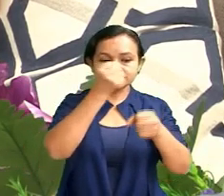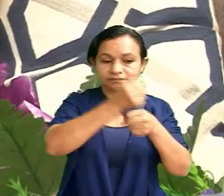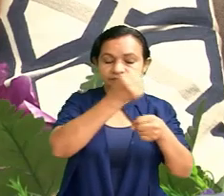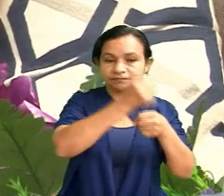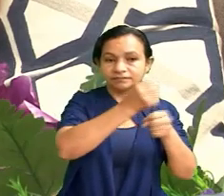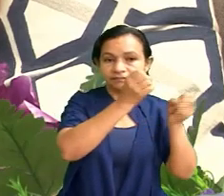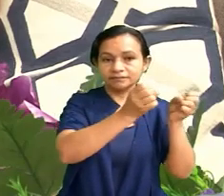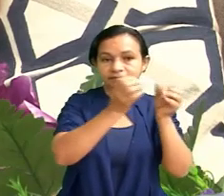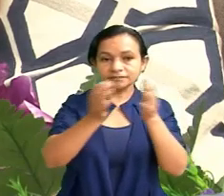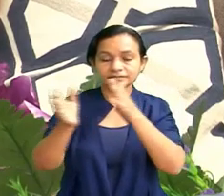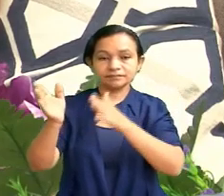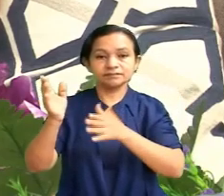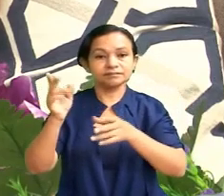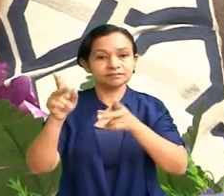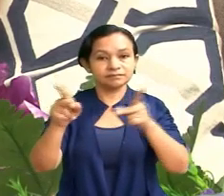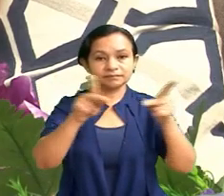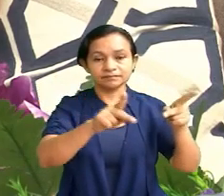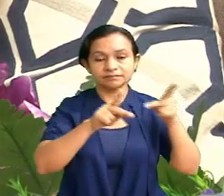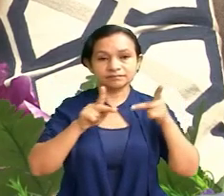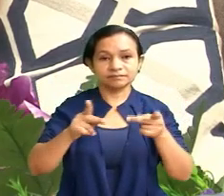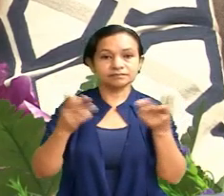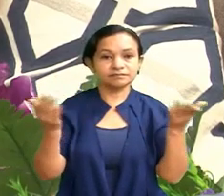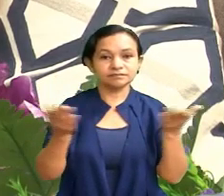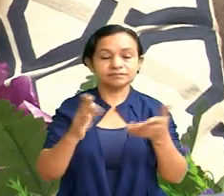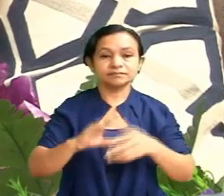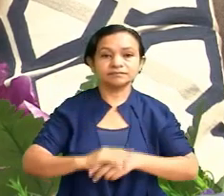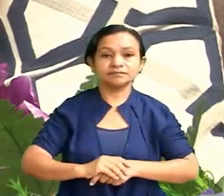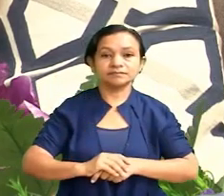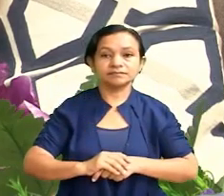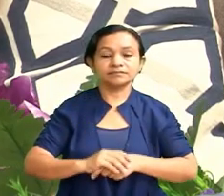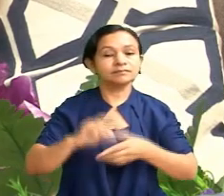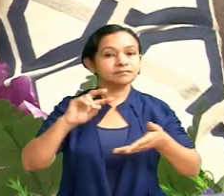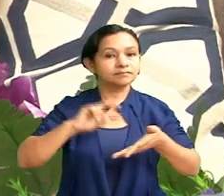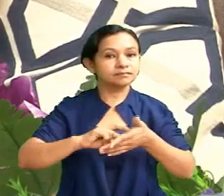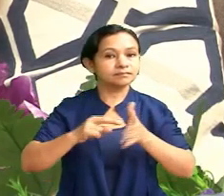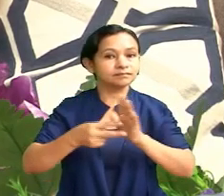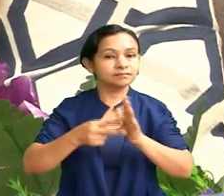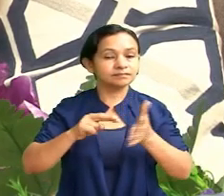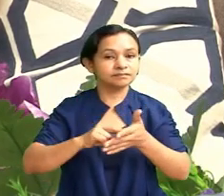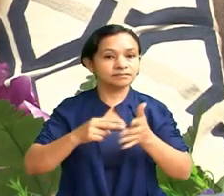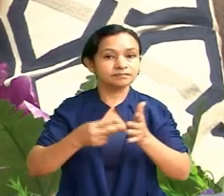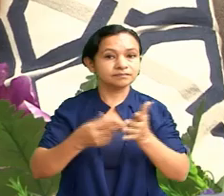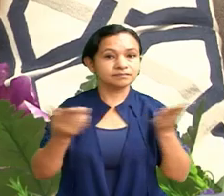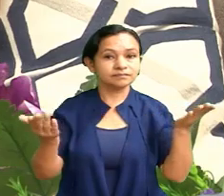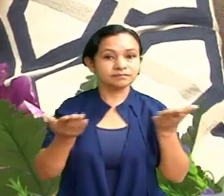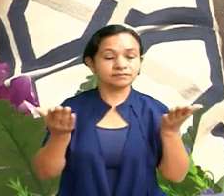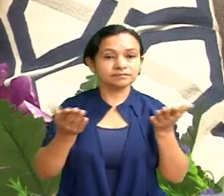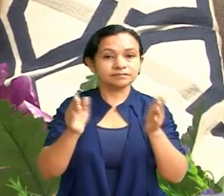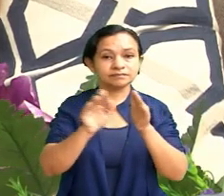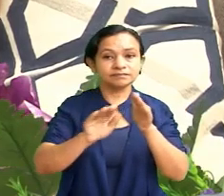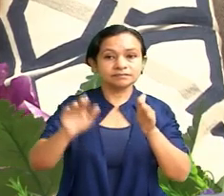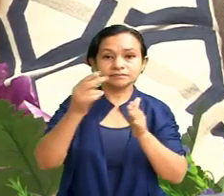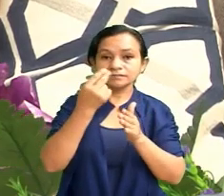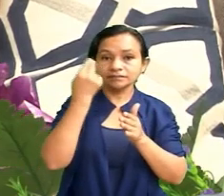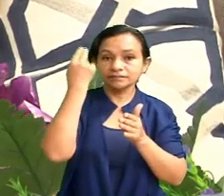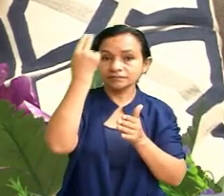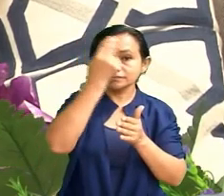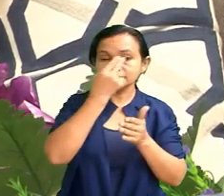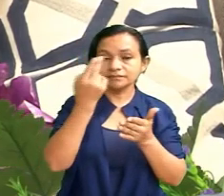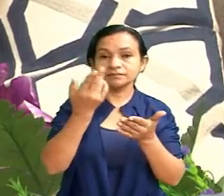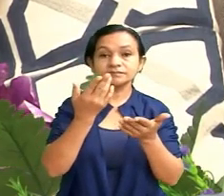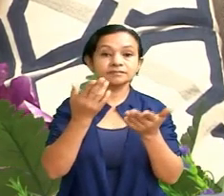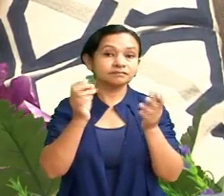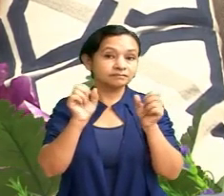articulación con el protagonista con el emprendedor y en ese sentido sobre la otra pregunta que hacía pues